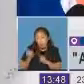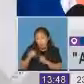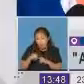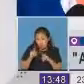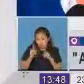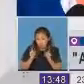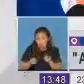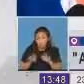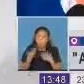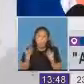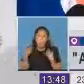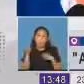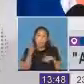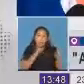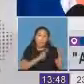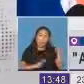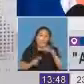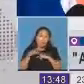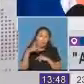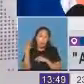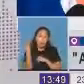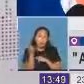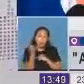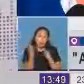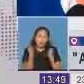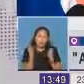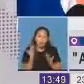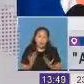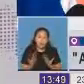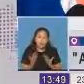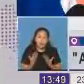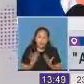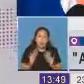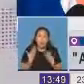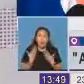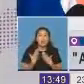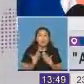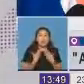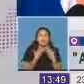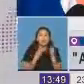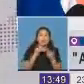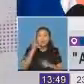encontrar una tarifa social para aquellos sectores que son